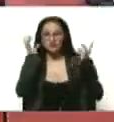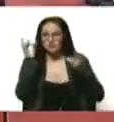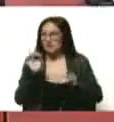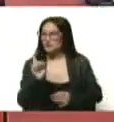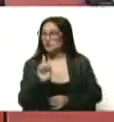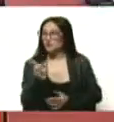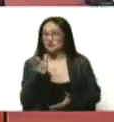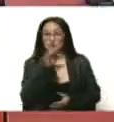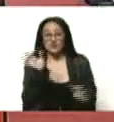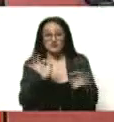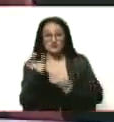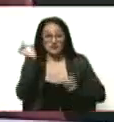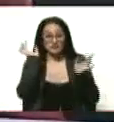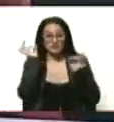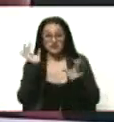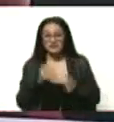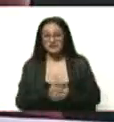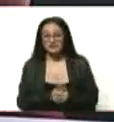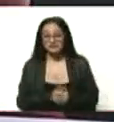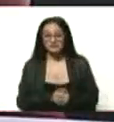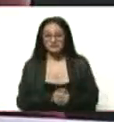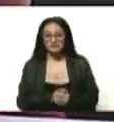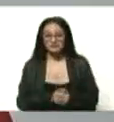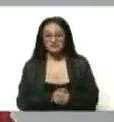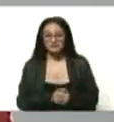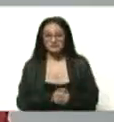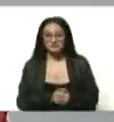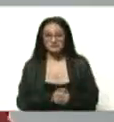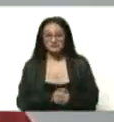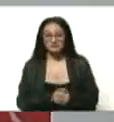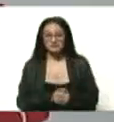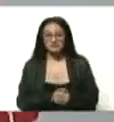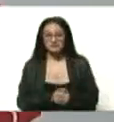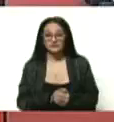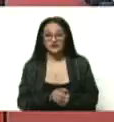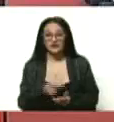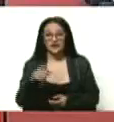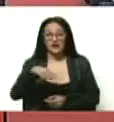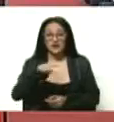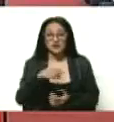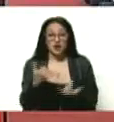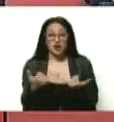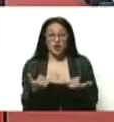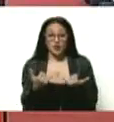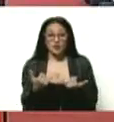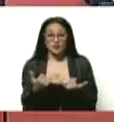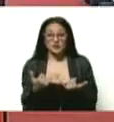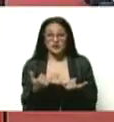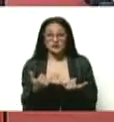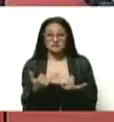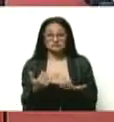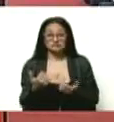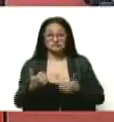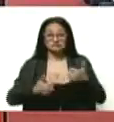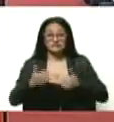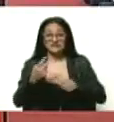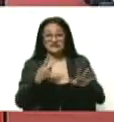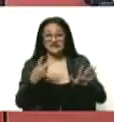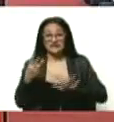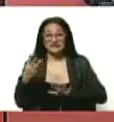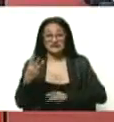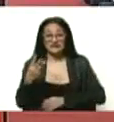tenemos manera de inventarlo. No tenemos manera de inventarlo. De manera que, de forma que ellos van ahora, dice Diva, por la revancha, 73 es muy